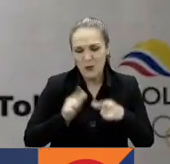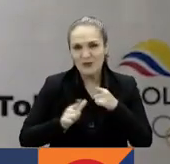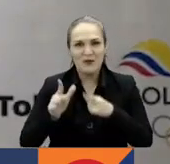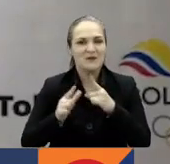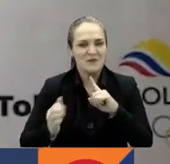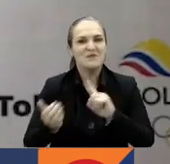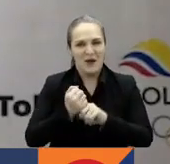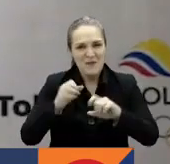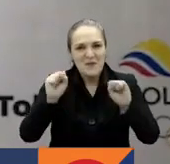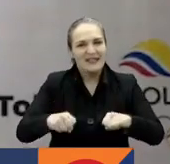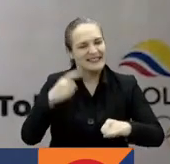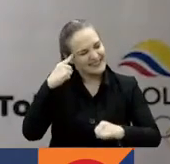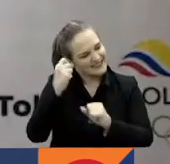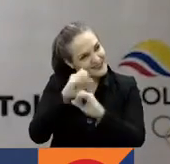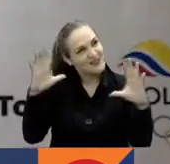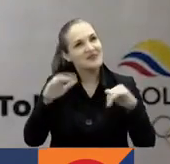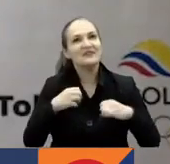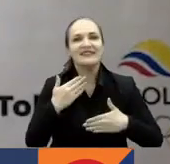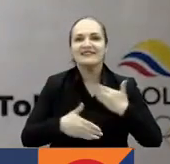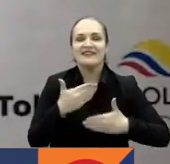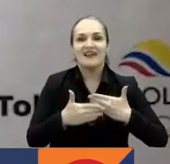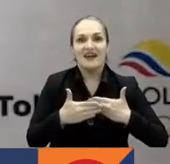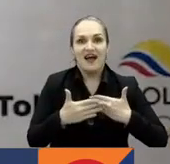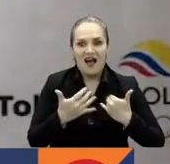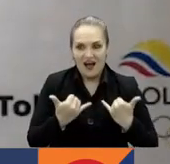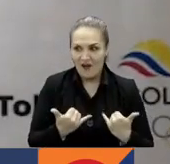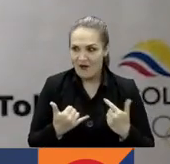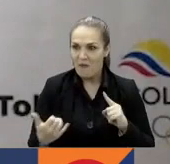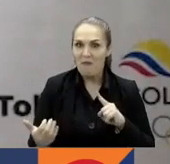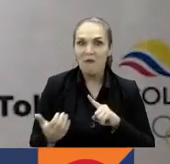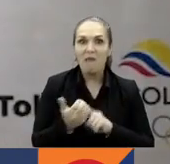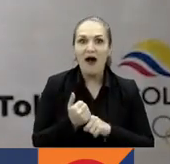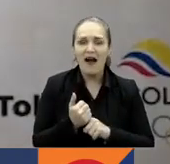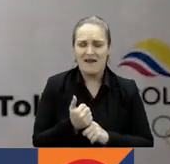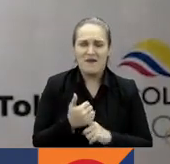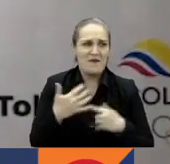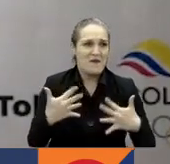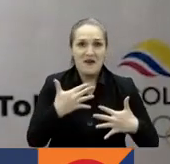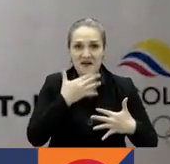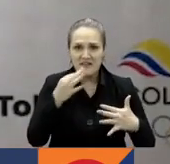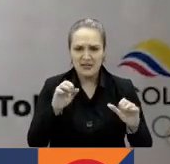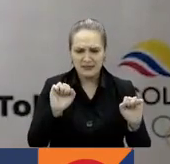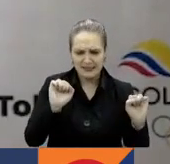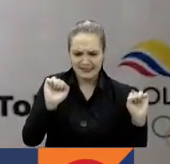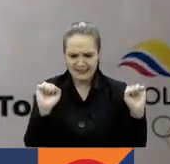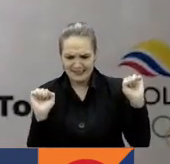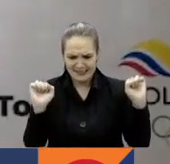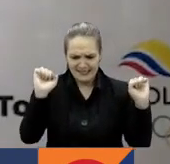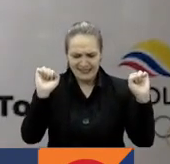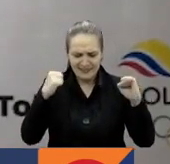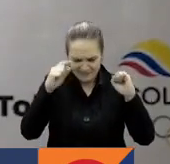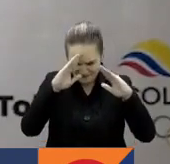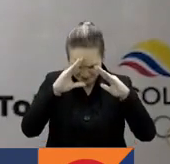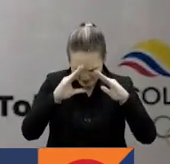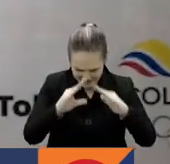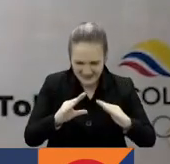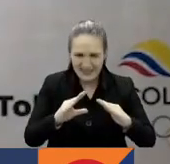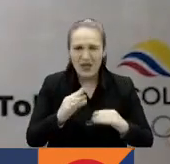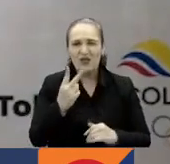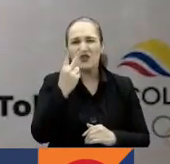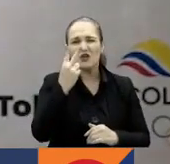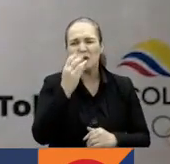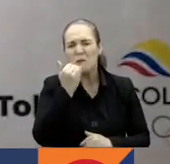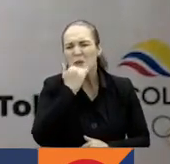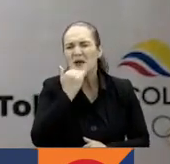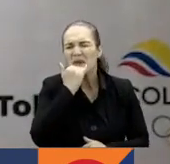sueños. Entonces la verdad que en cada movimiento le metí todo, como siempre lo dije, fallé dos movimientos, pero